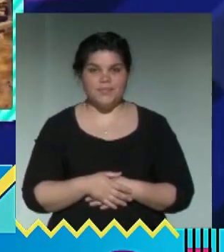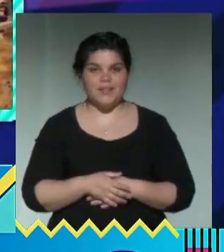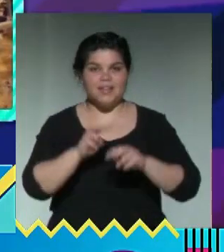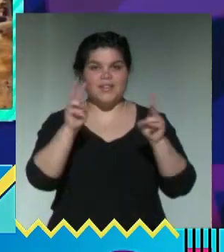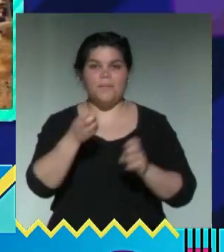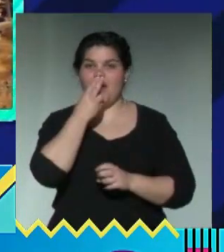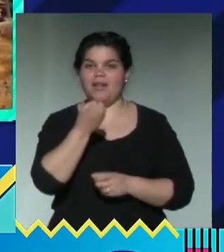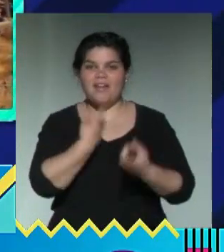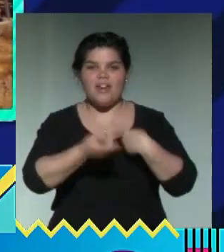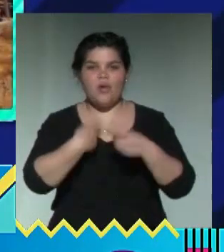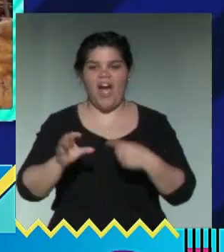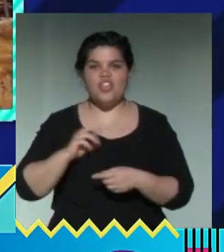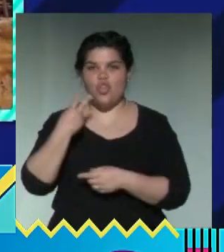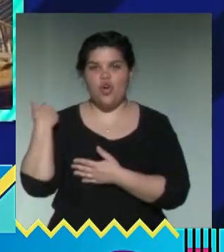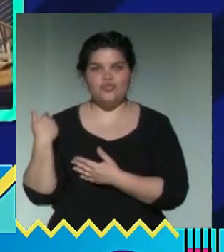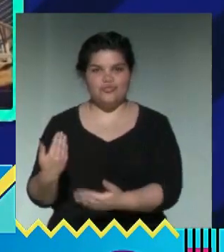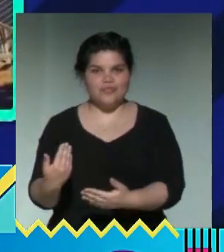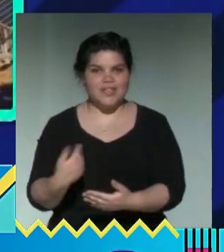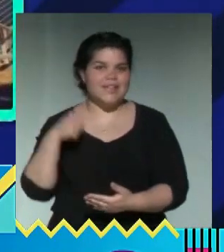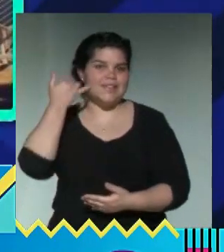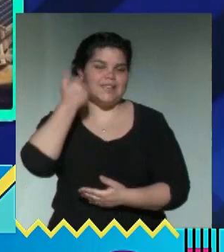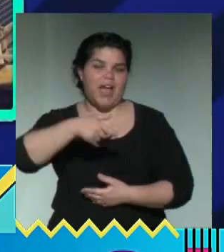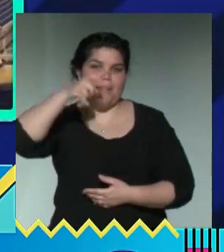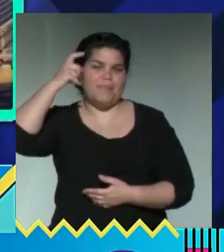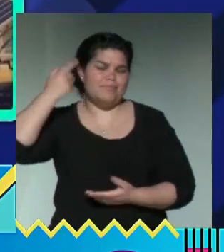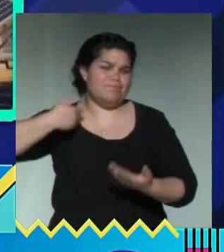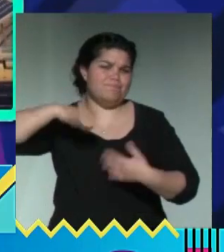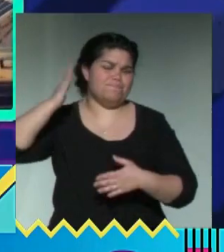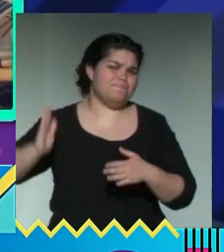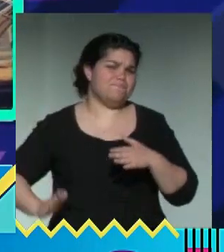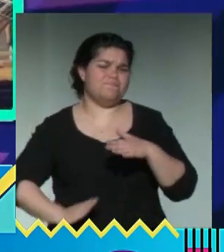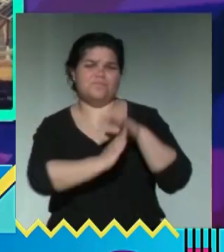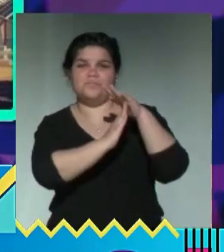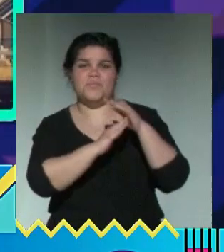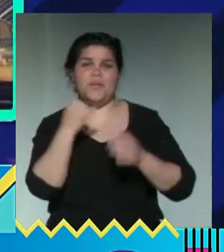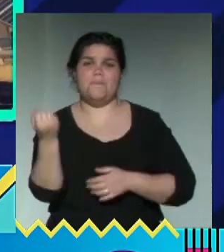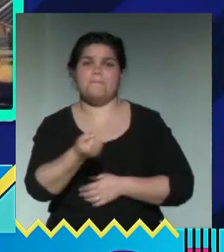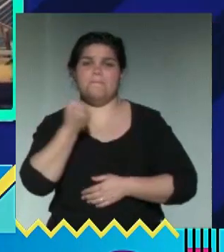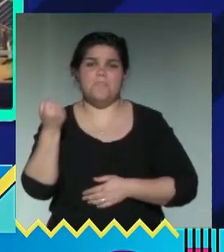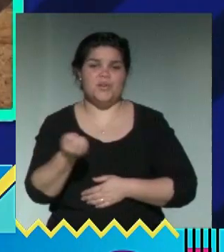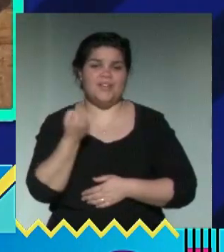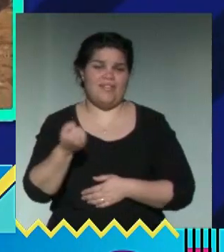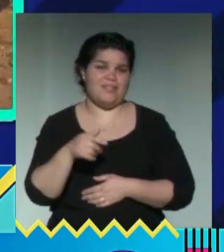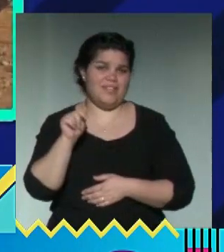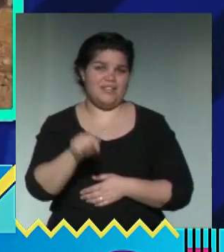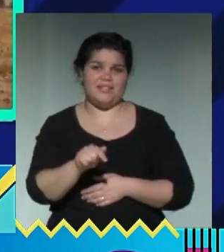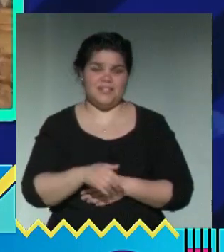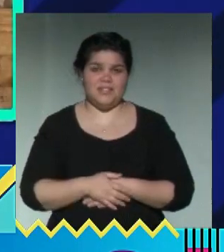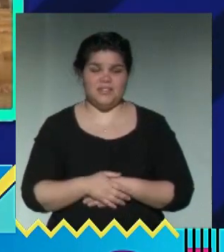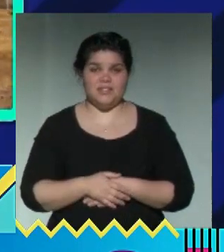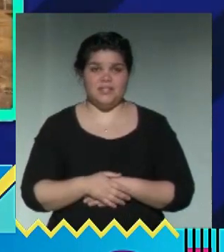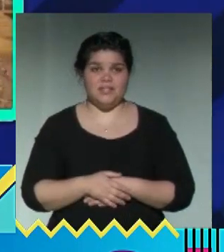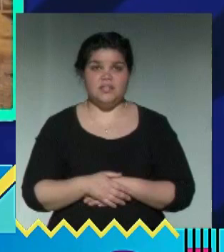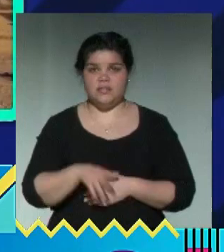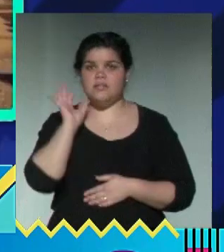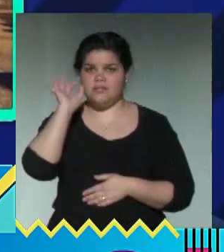energía renovable en los últimos 2 años es la experiencia más exitosa que ha tenido la Argentina en el ámbito, ¿no? Creo que todavía tenemos